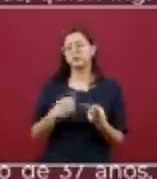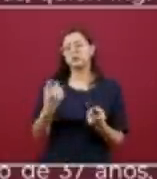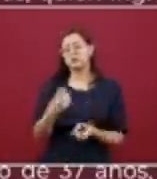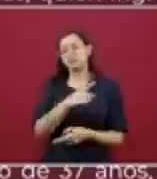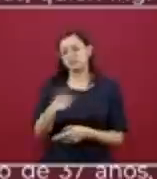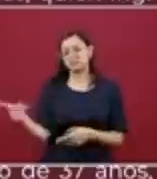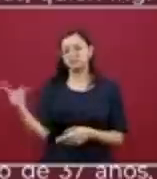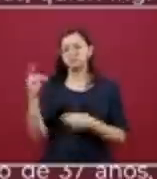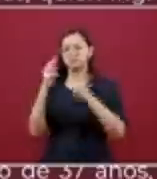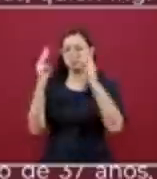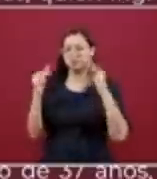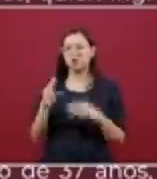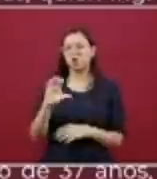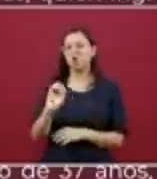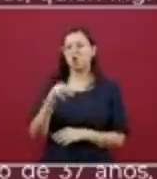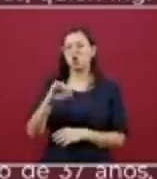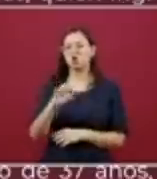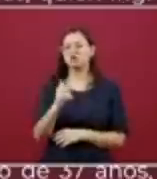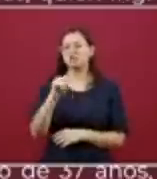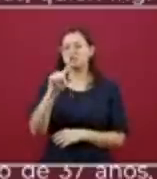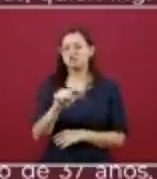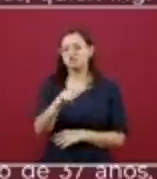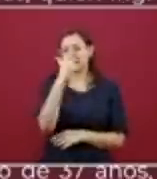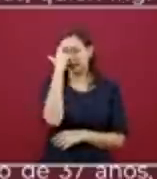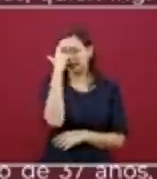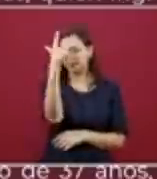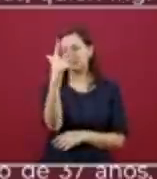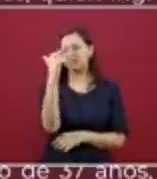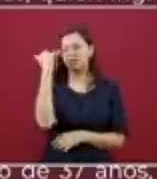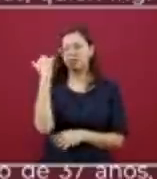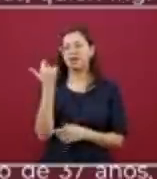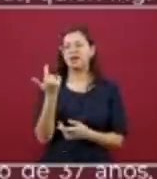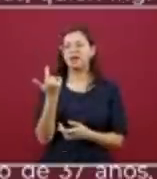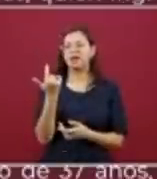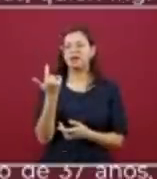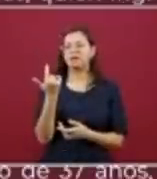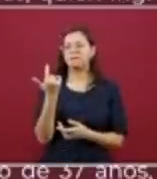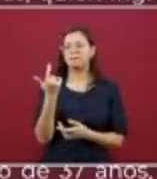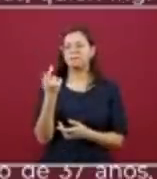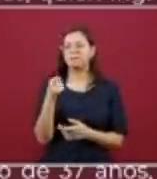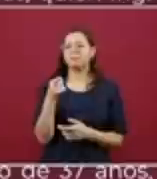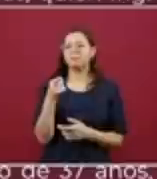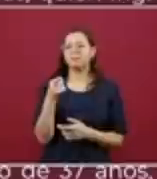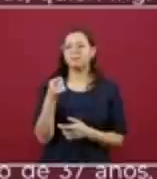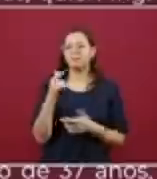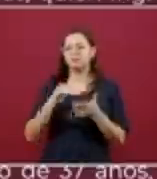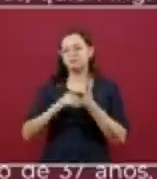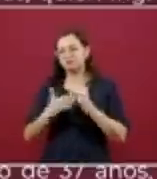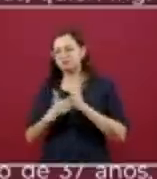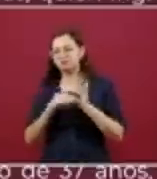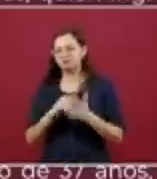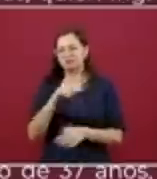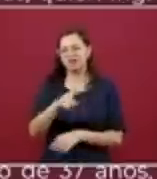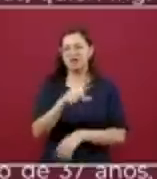conocido, que fue la autora intelectual de el asesinato de Álvaro